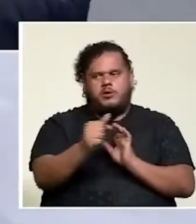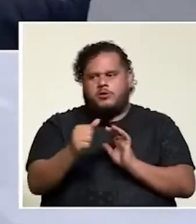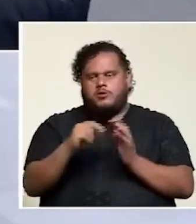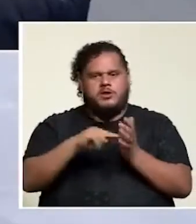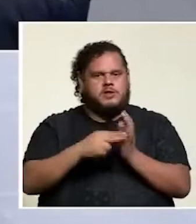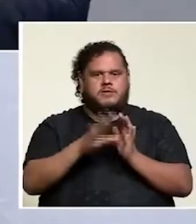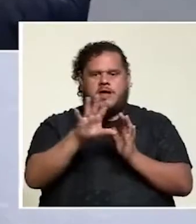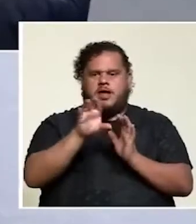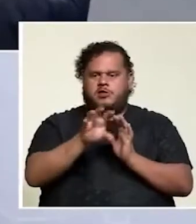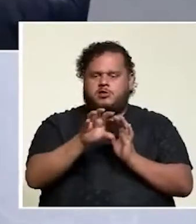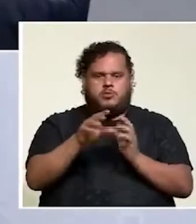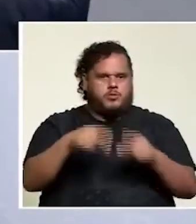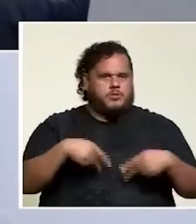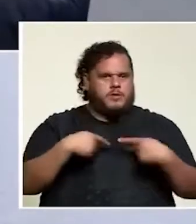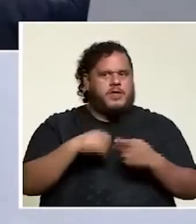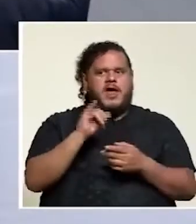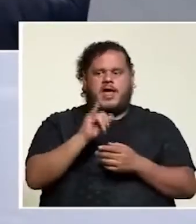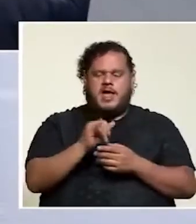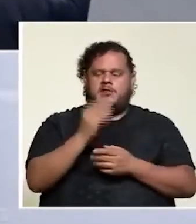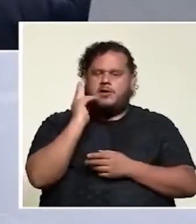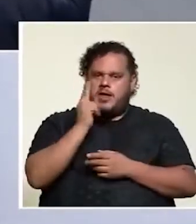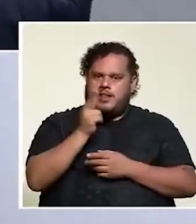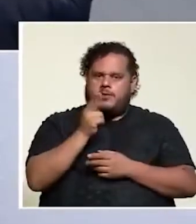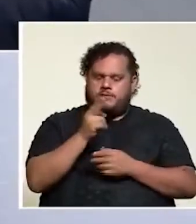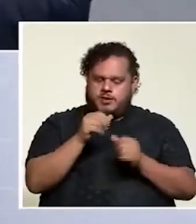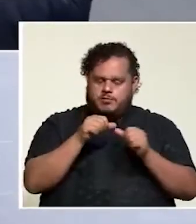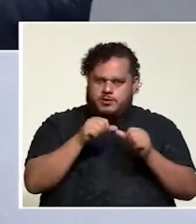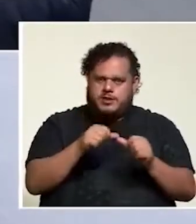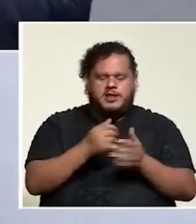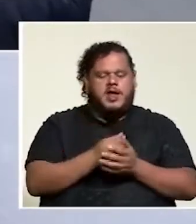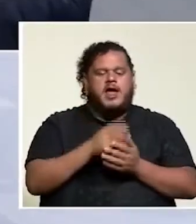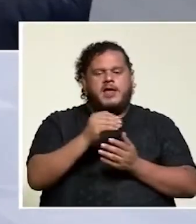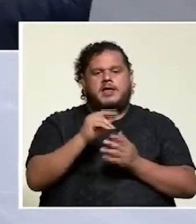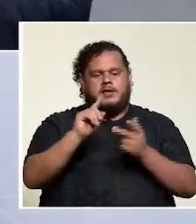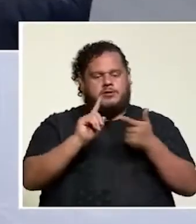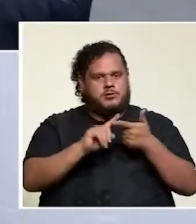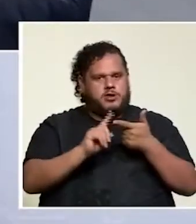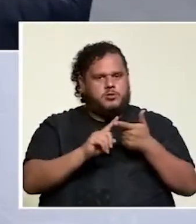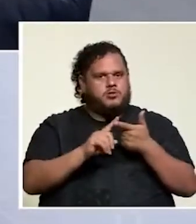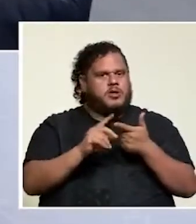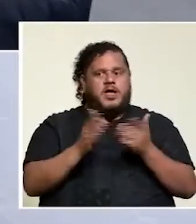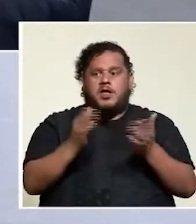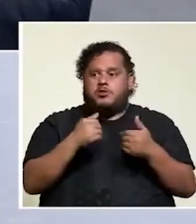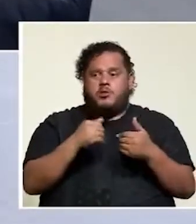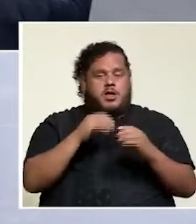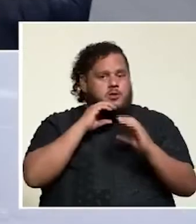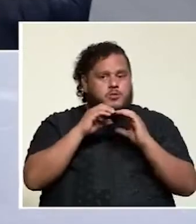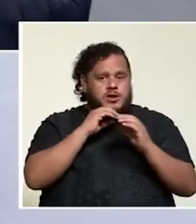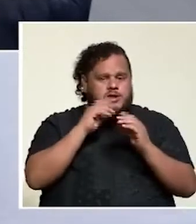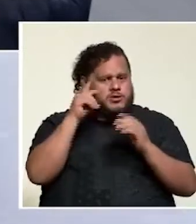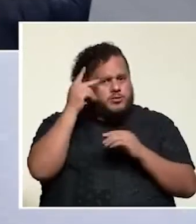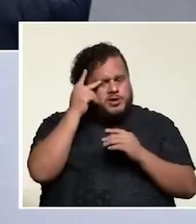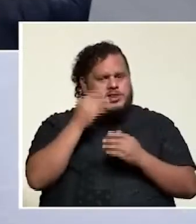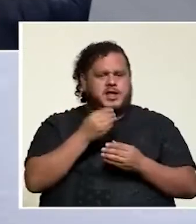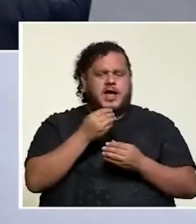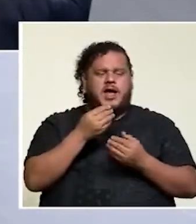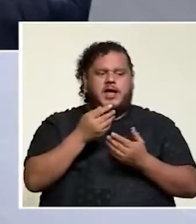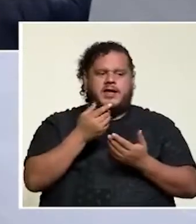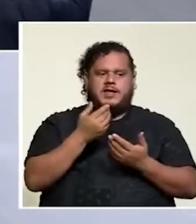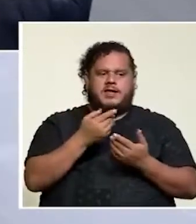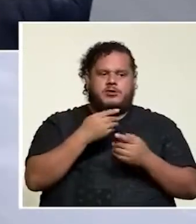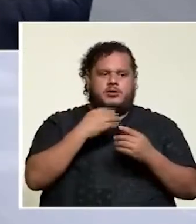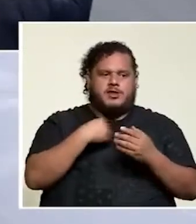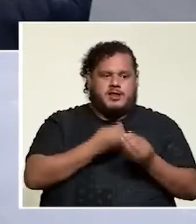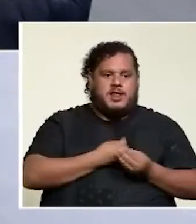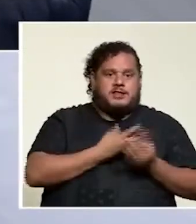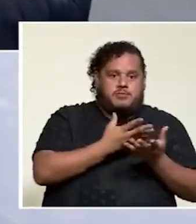su propia vida. Es la misma tendencia. Y lo segundo que es importante, y es que en comunicación política cuentan tanto las expresiones como los silencios.